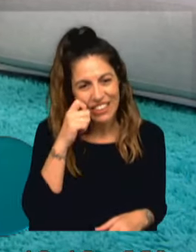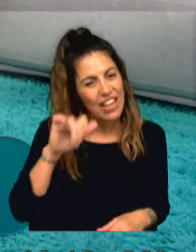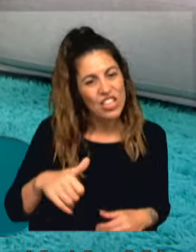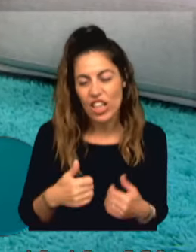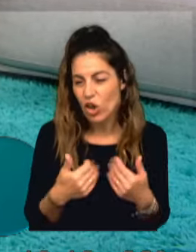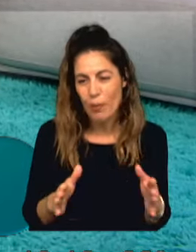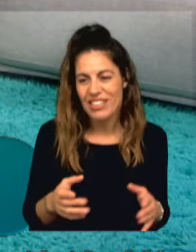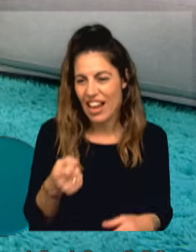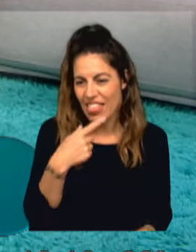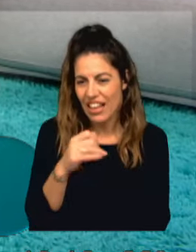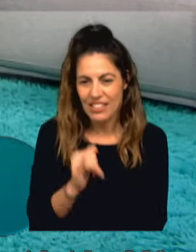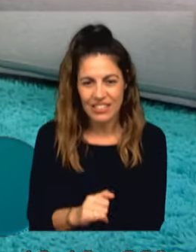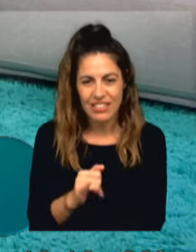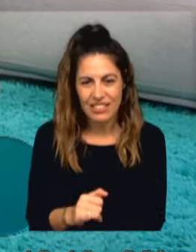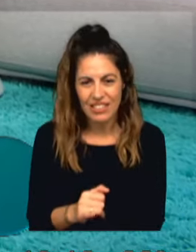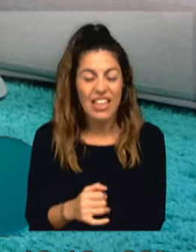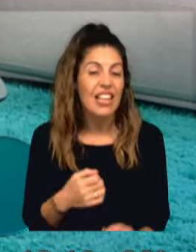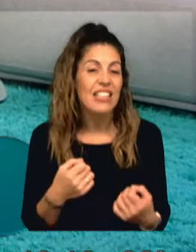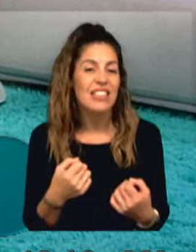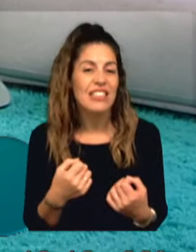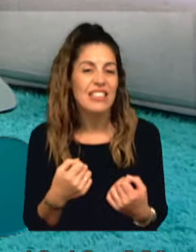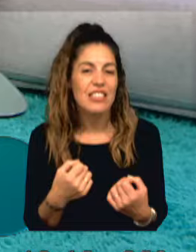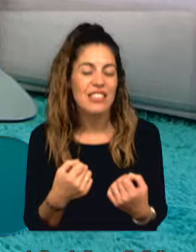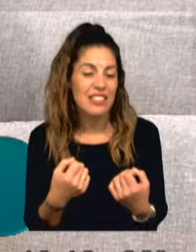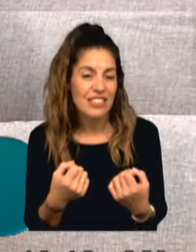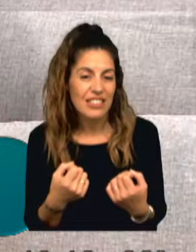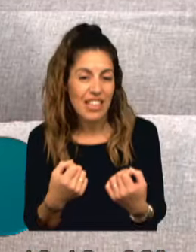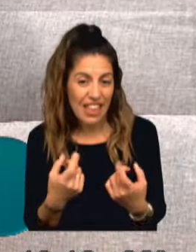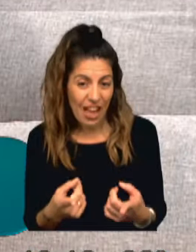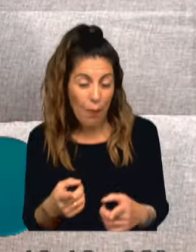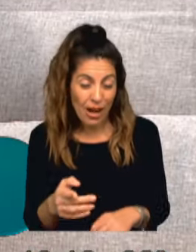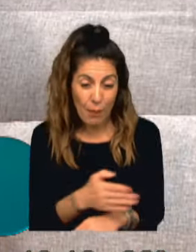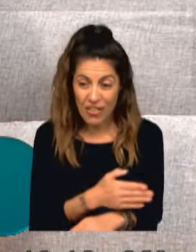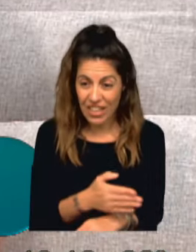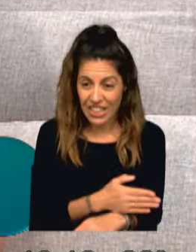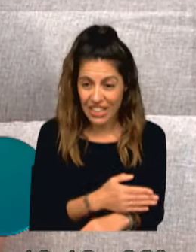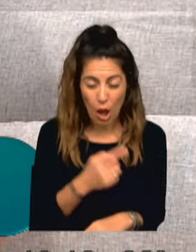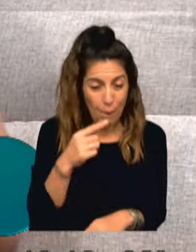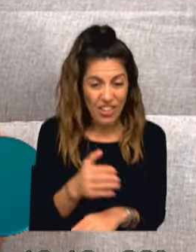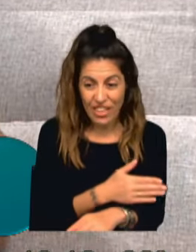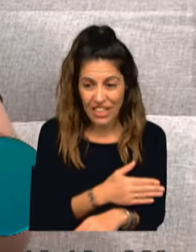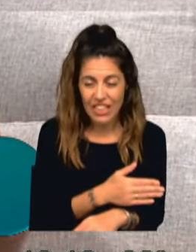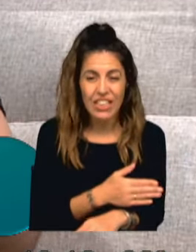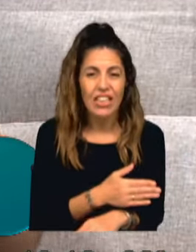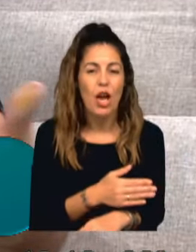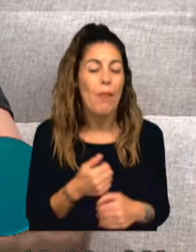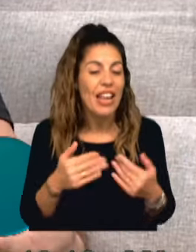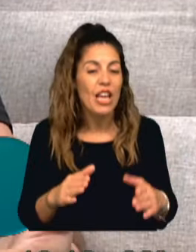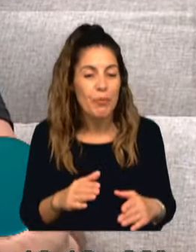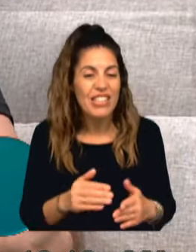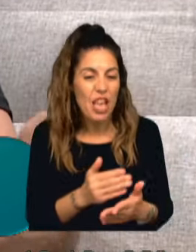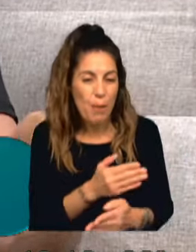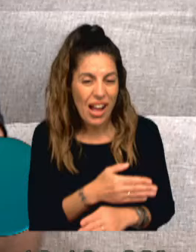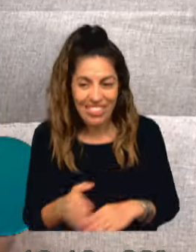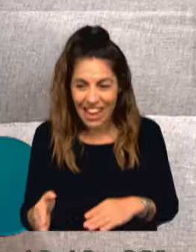esa en realidad eh eh se le da muchas veces de forma o para prevenir o sea o para que para que empiece un poquito más